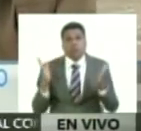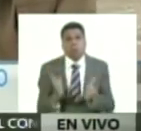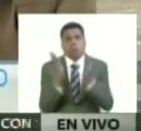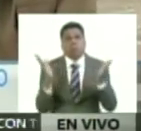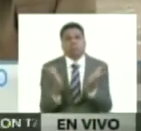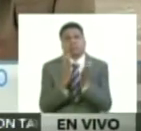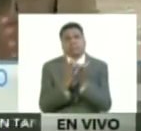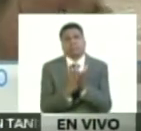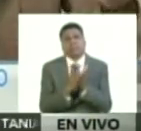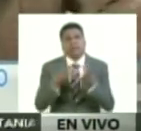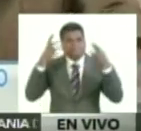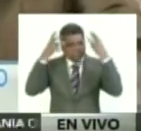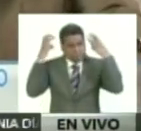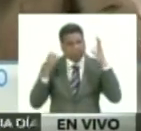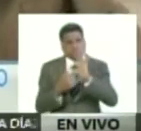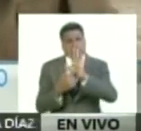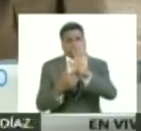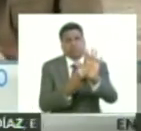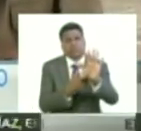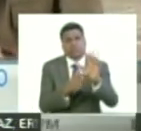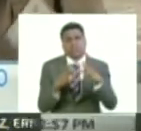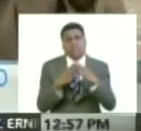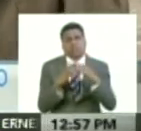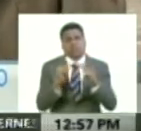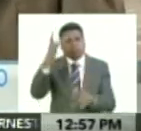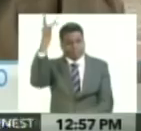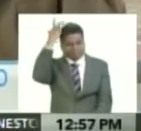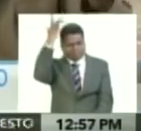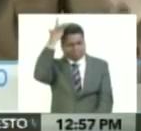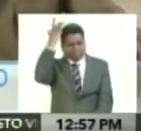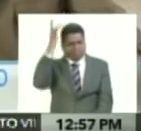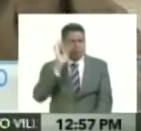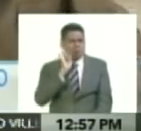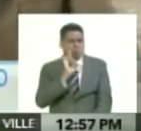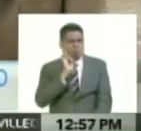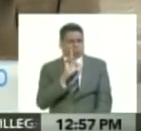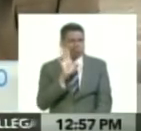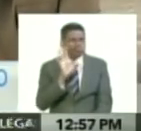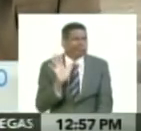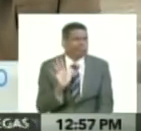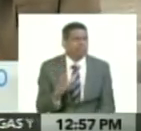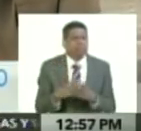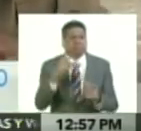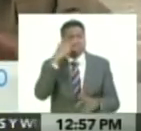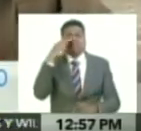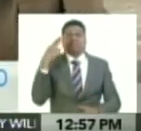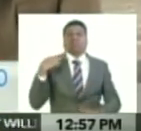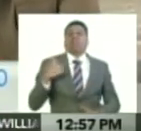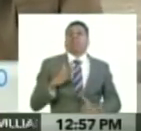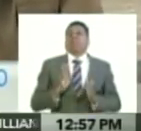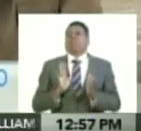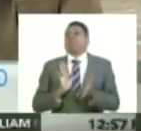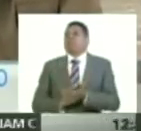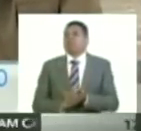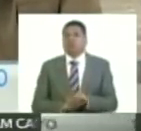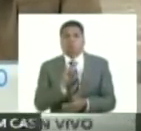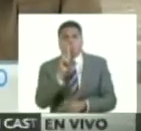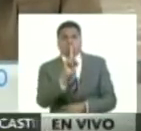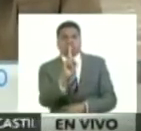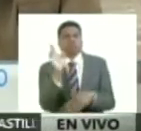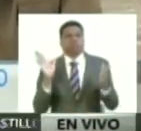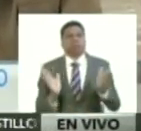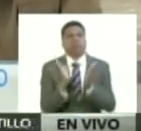Alup a manejarse con ese espejismo inexistente, esa mentira, esa violencia, esa arrogancia, lo único que lo motiva